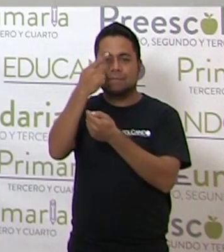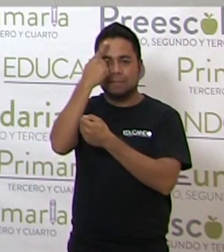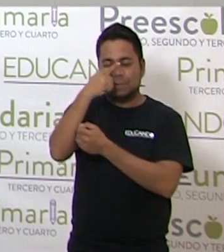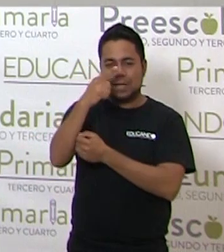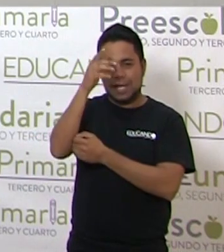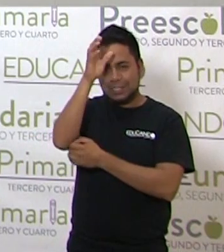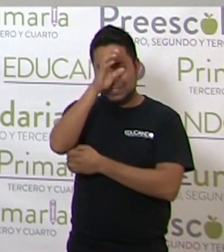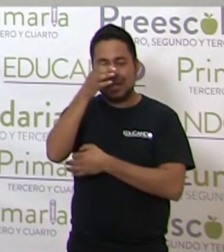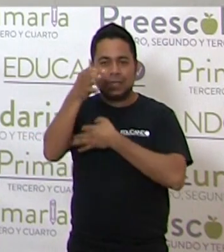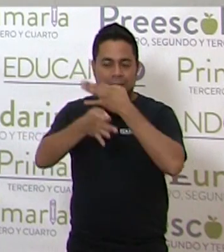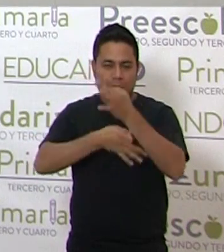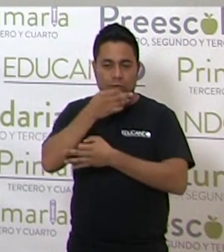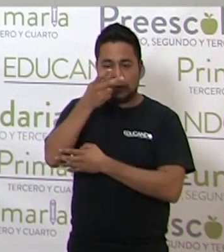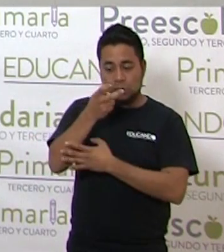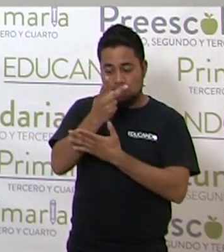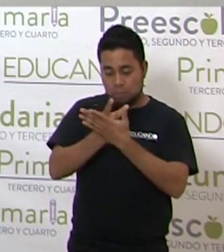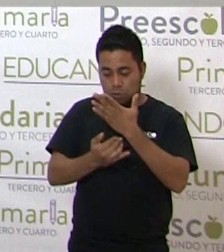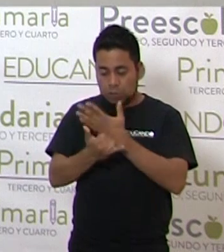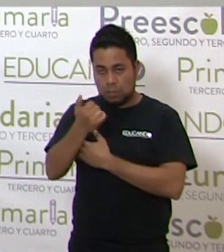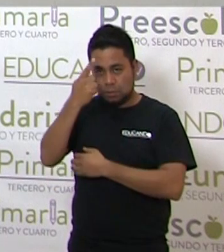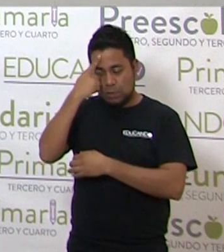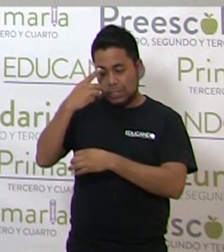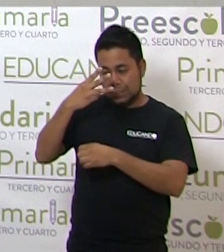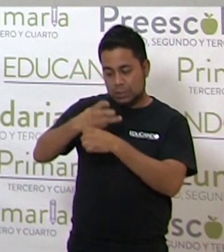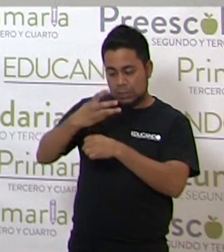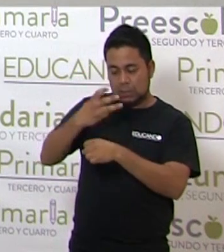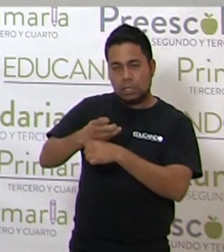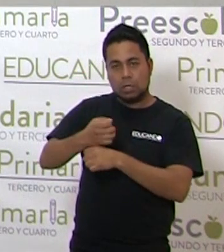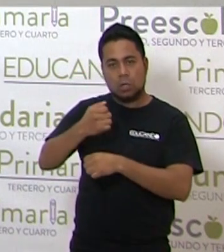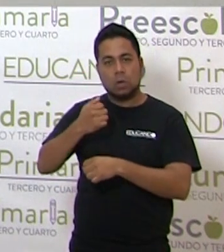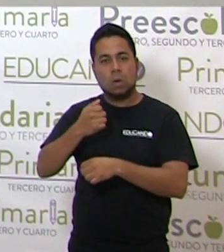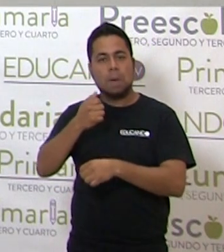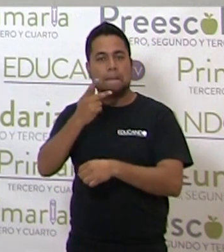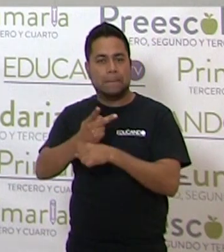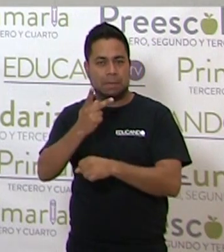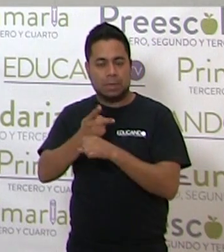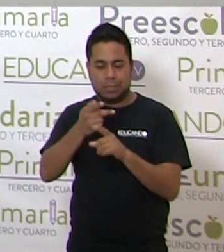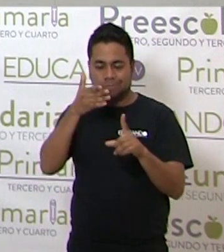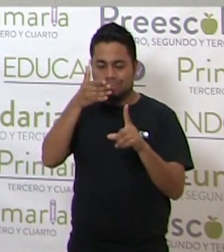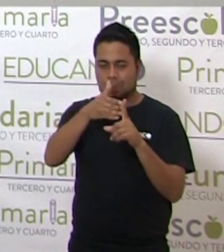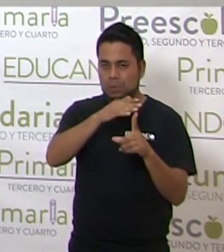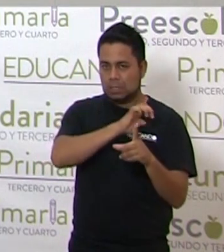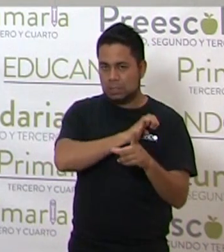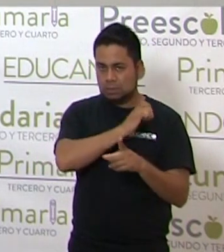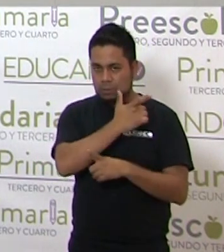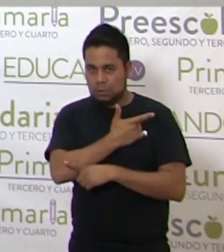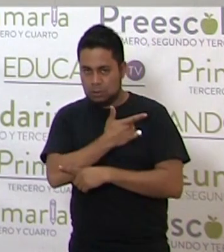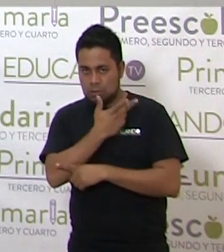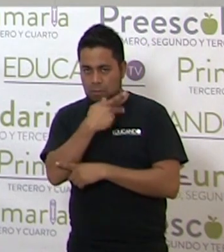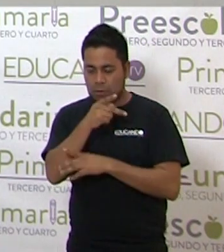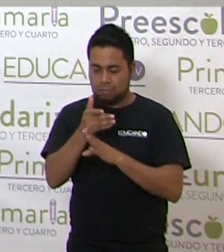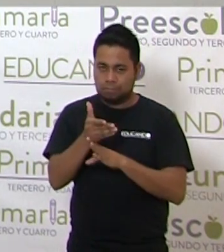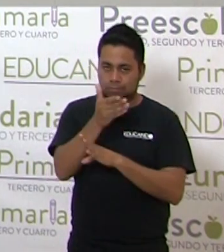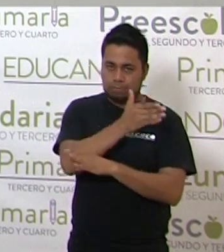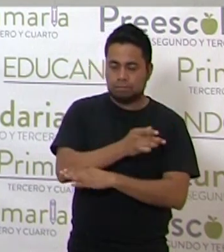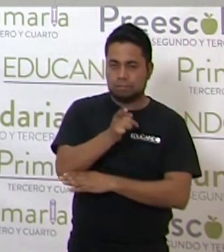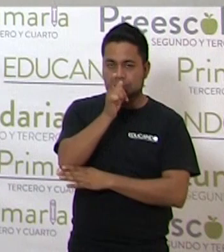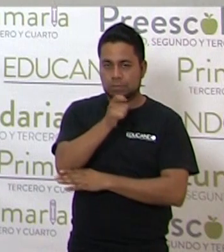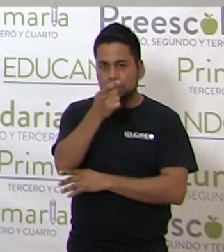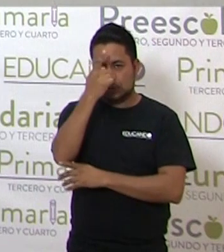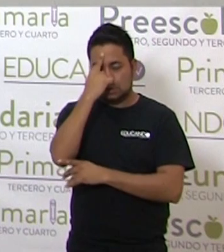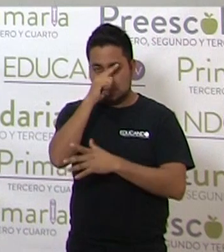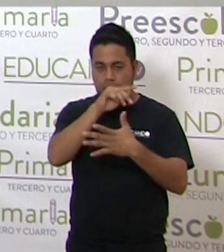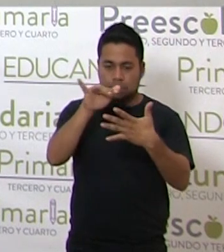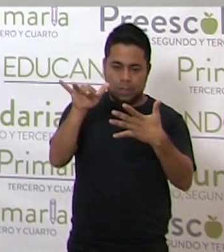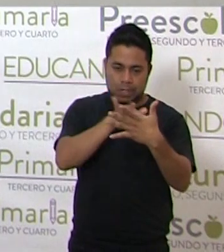más del grado de tercero de primaria, de la asignatura de español. Pero ahora regresemos a lo que es nuestro